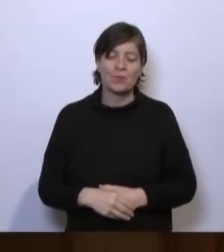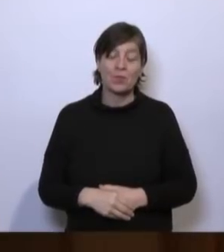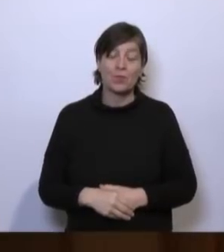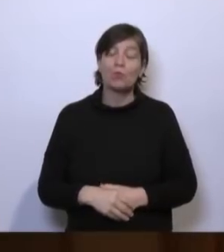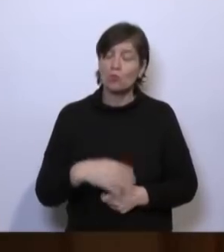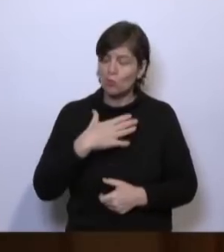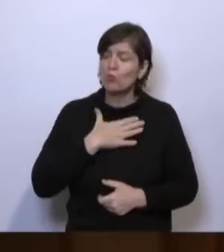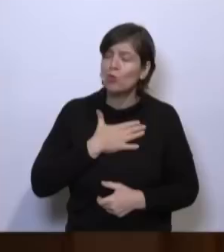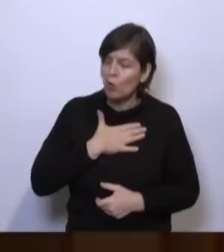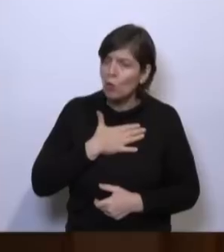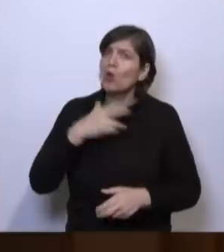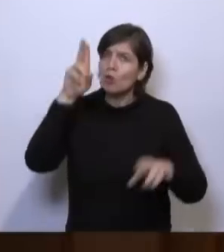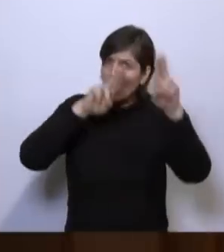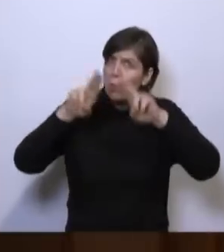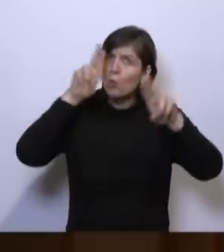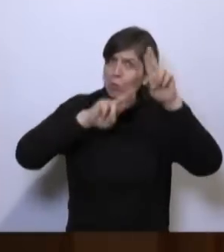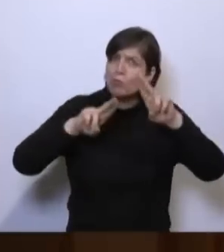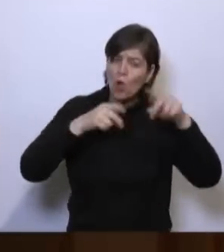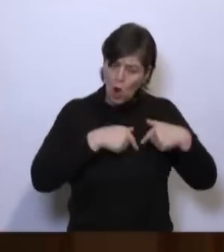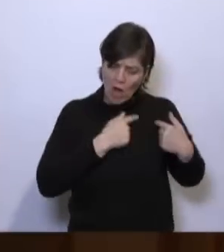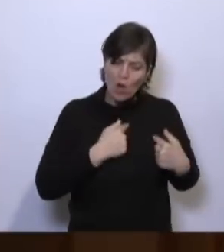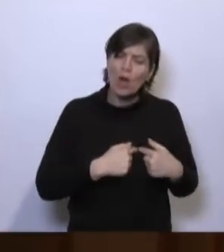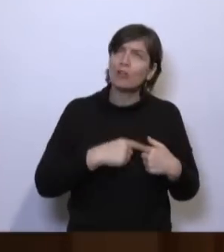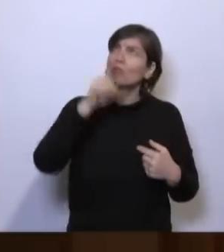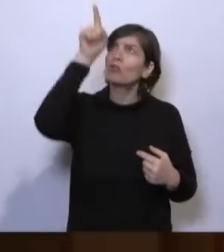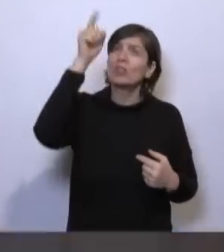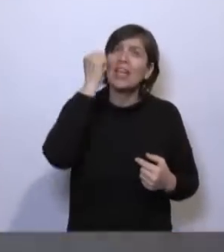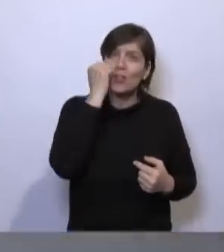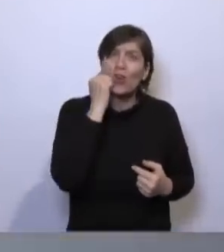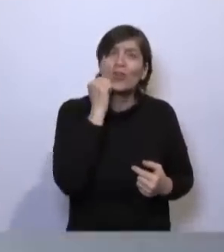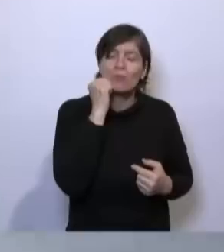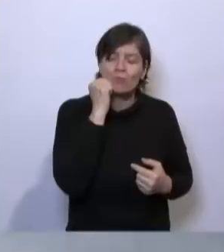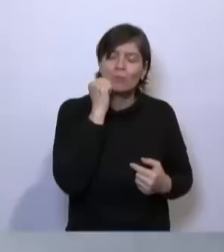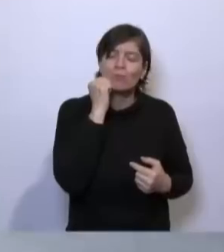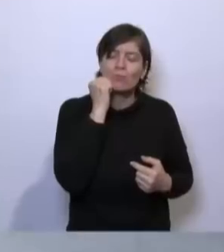verdad. Yo te busco de todo corazón.